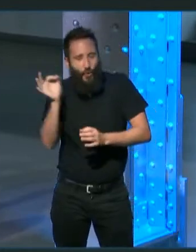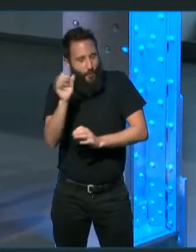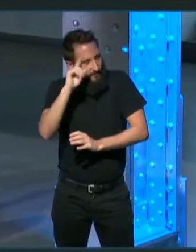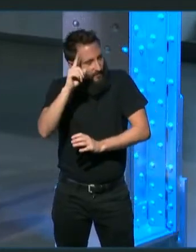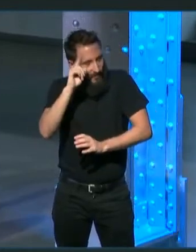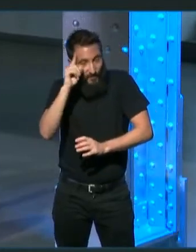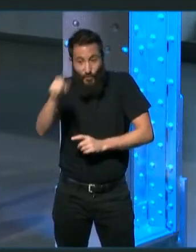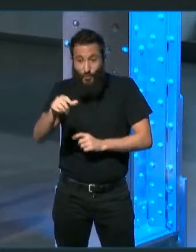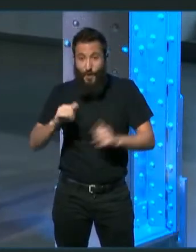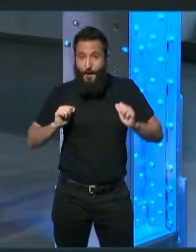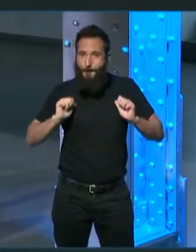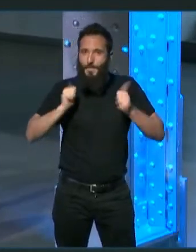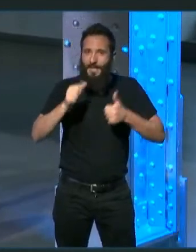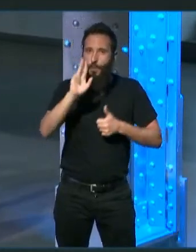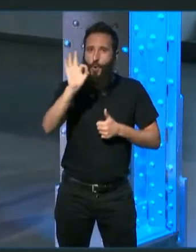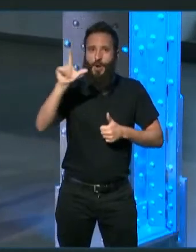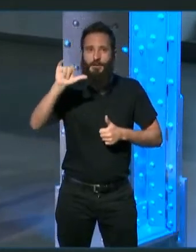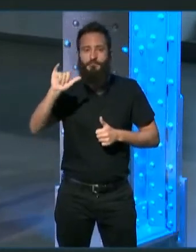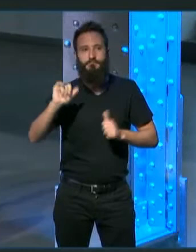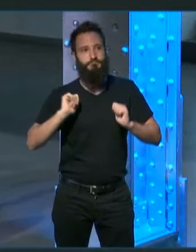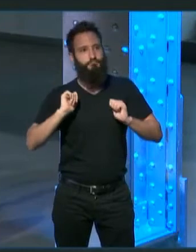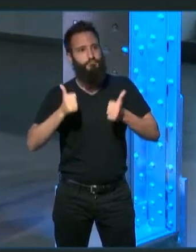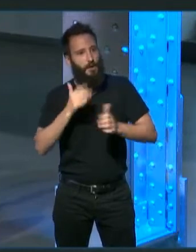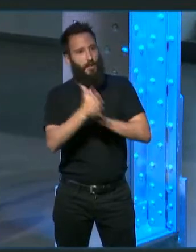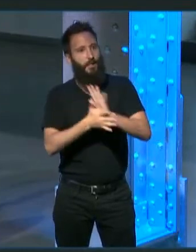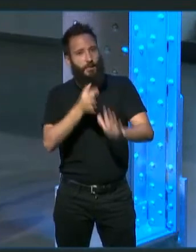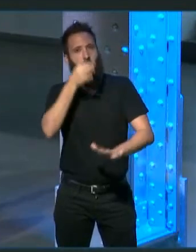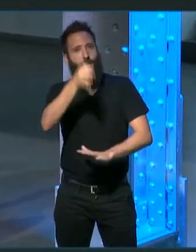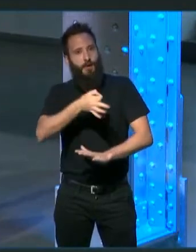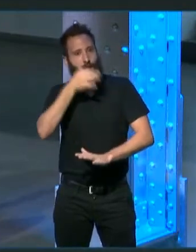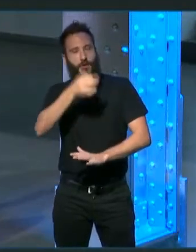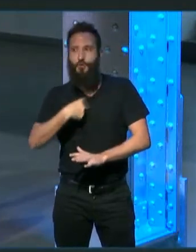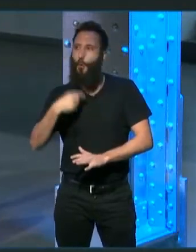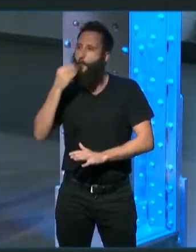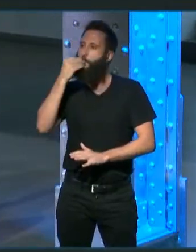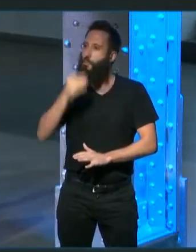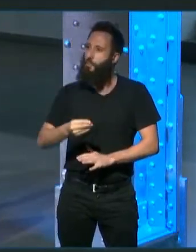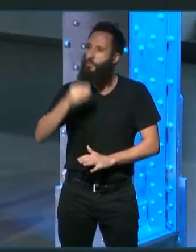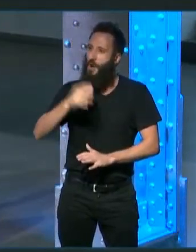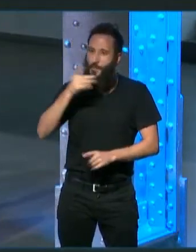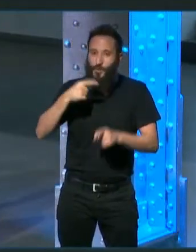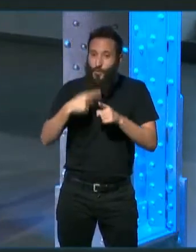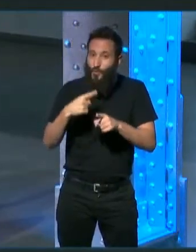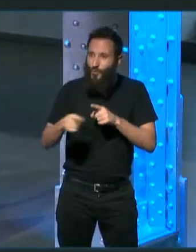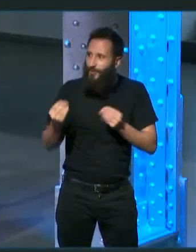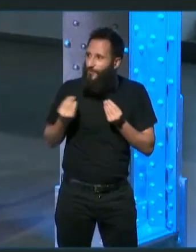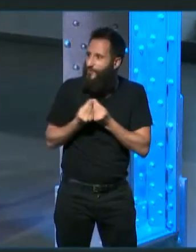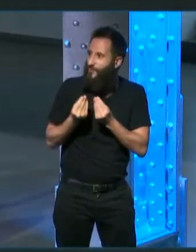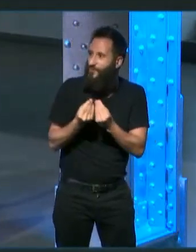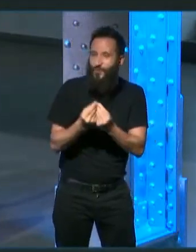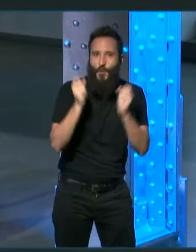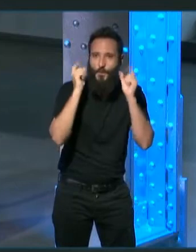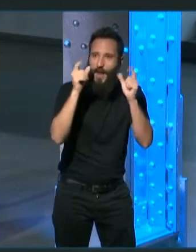cuando empezaste a hablar de ellos, yo iba pensando, qué bien estamos, creo, descubriendo juntos algo que estaba